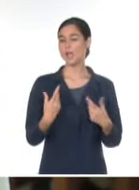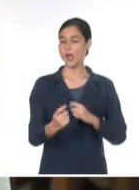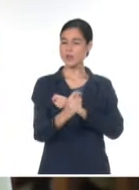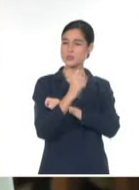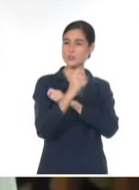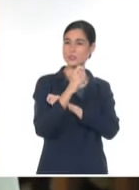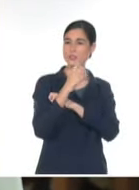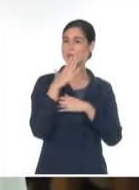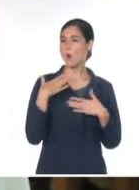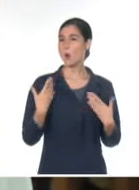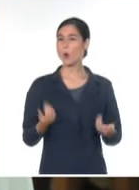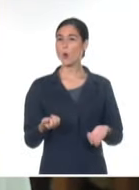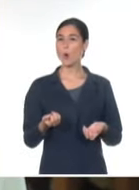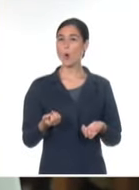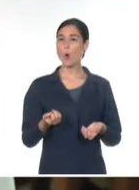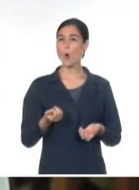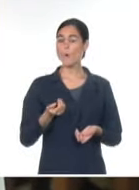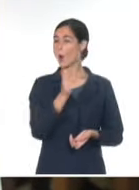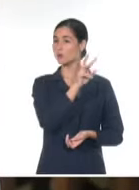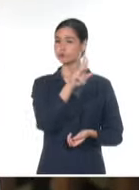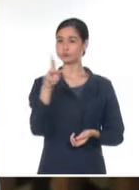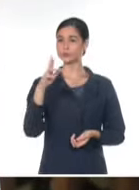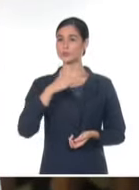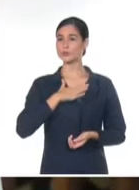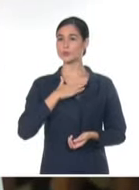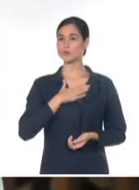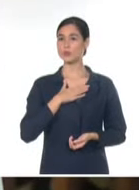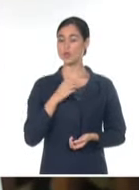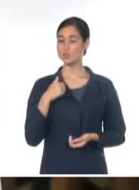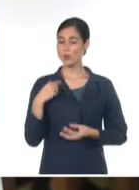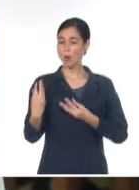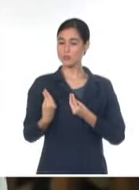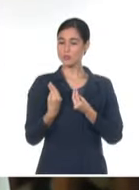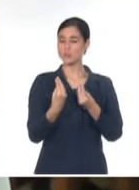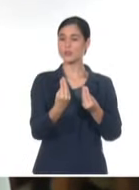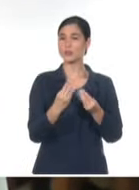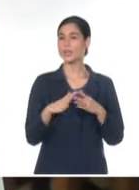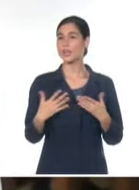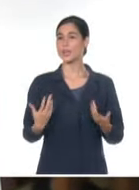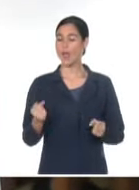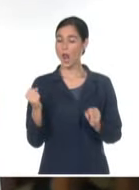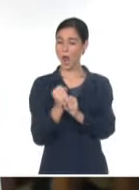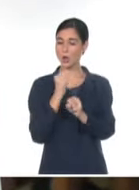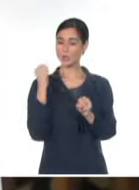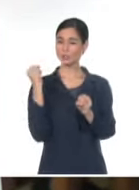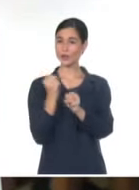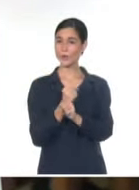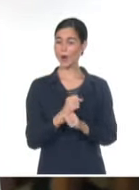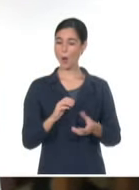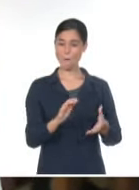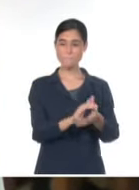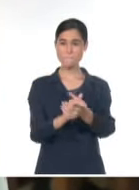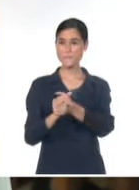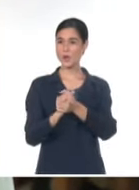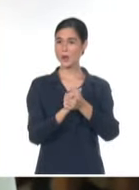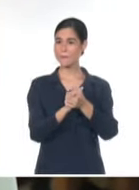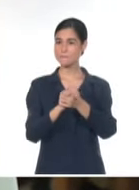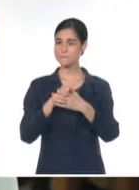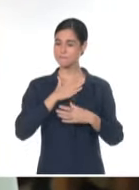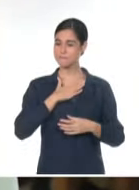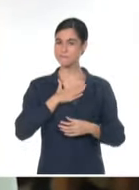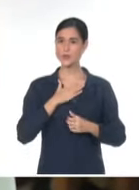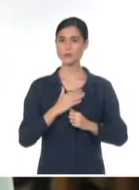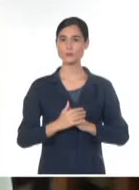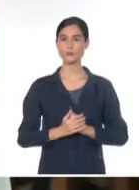Se lo dedico a todos los compañeros por donde he transitado, por el Sindicato Civiles de la FARC, por Comunicaciones, fui el secretario de